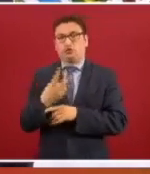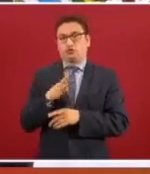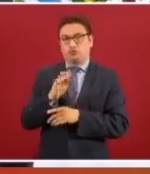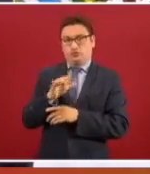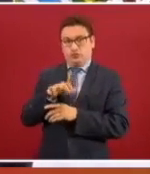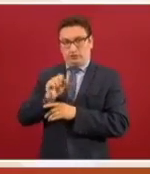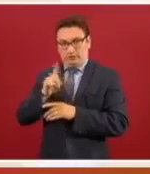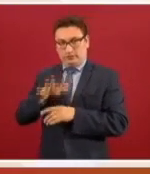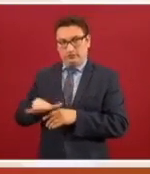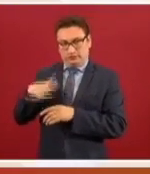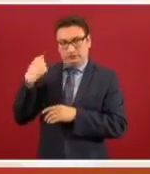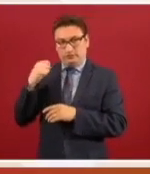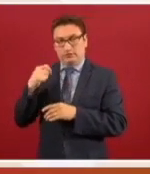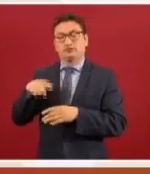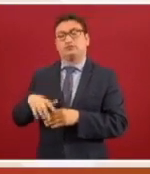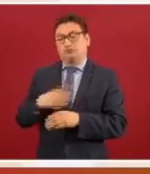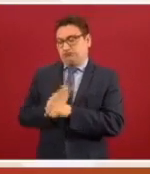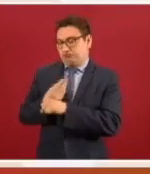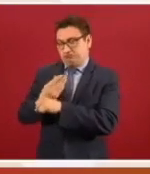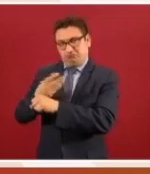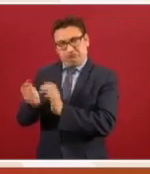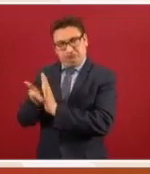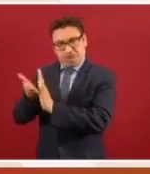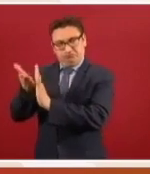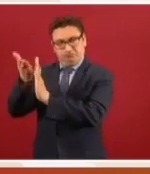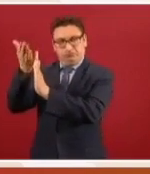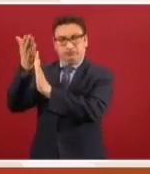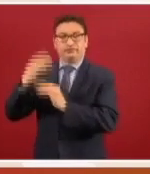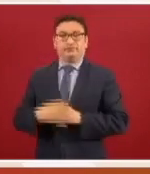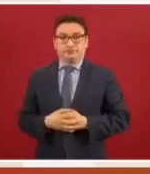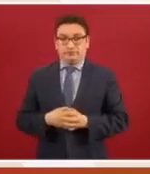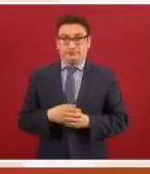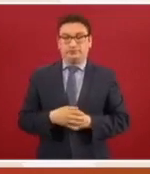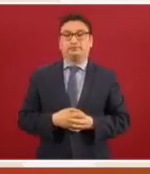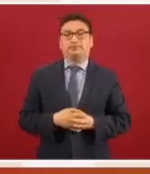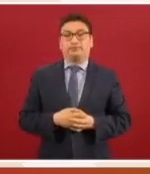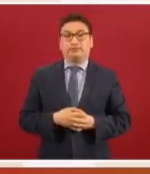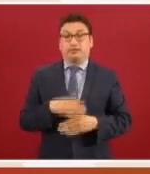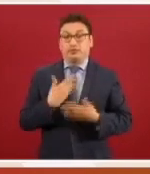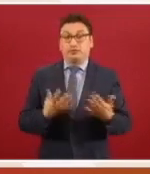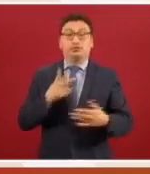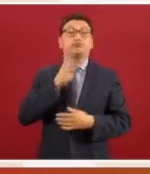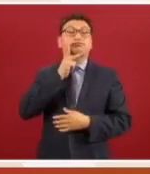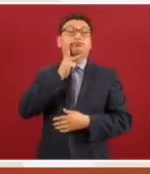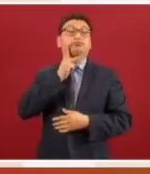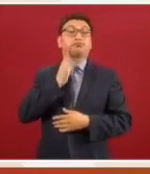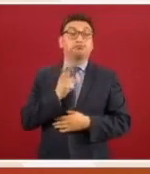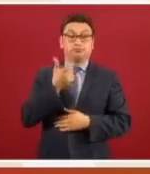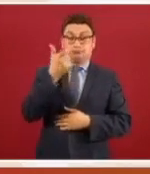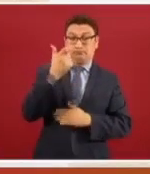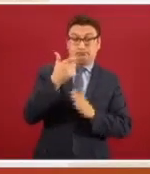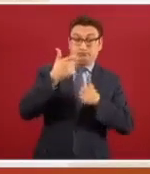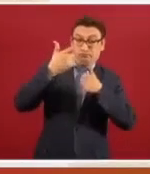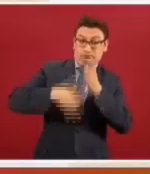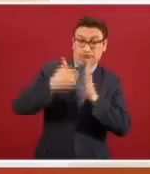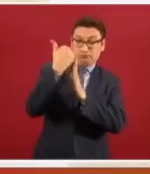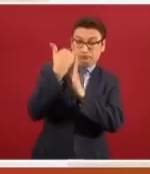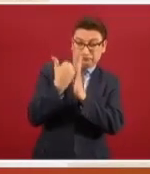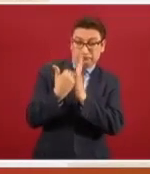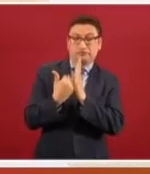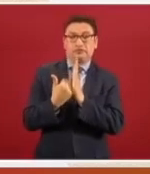Tabasco. Ahora que se cayó el precio del petróleo crudo,